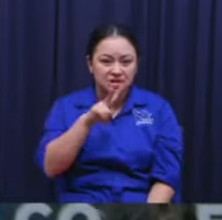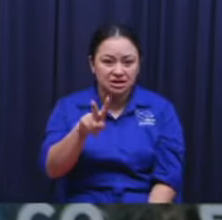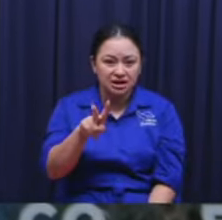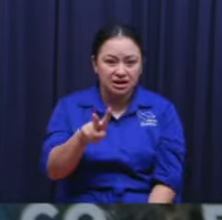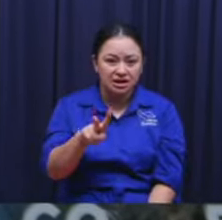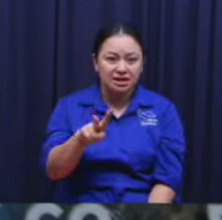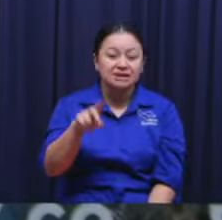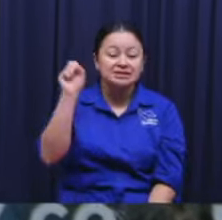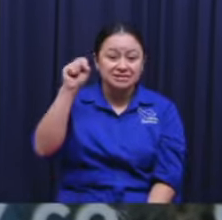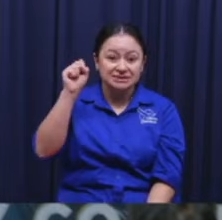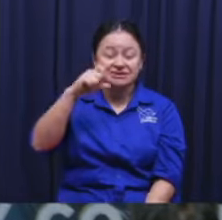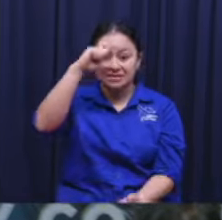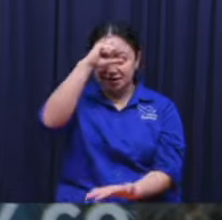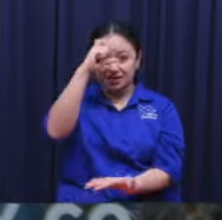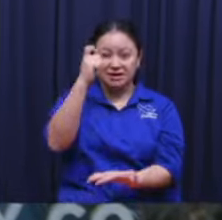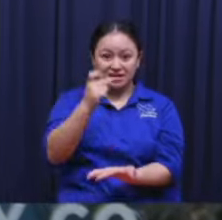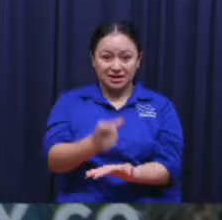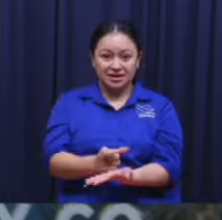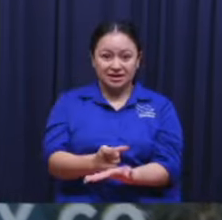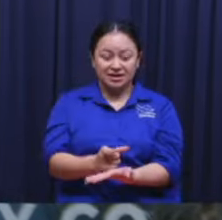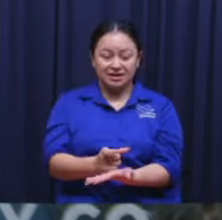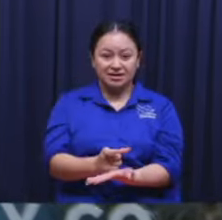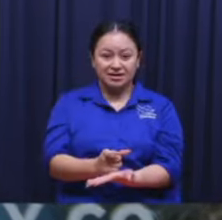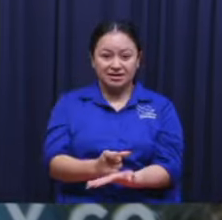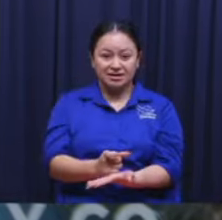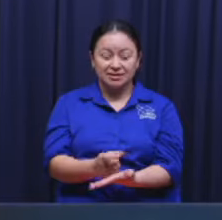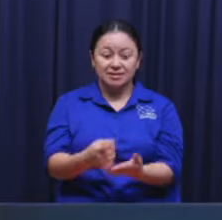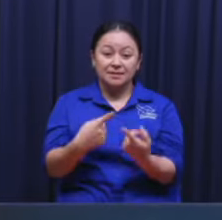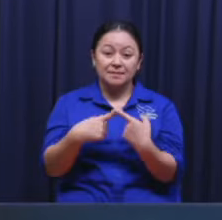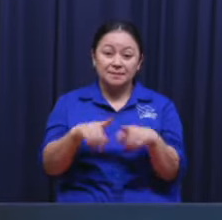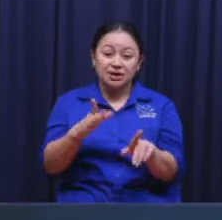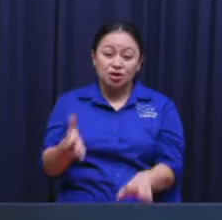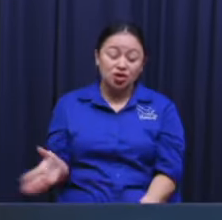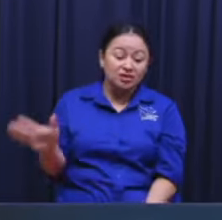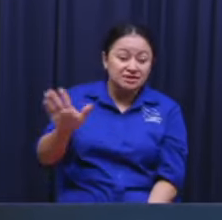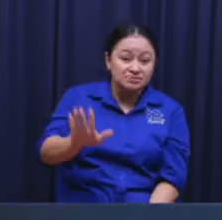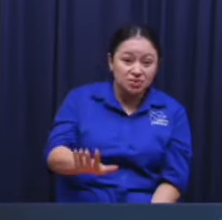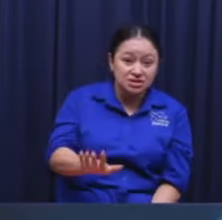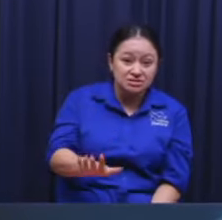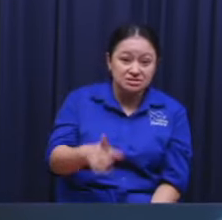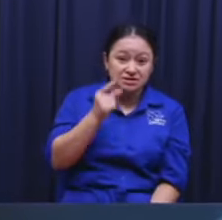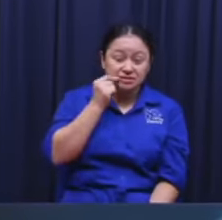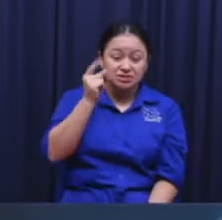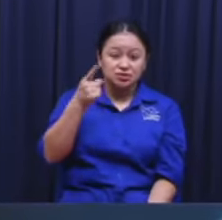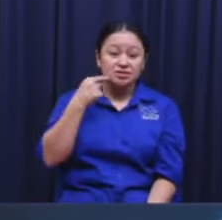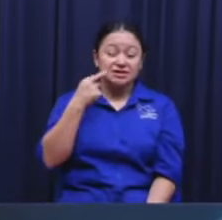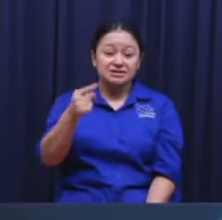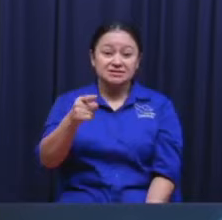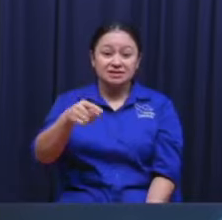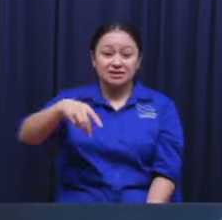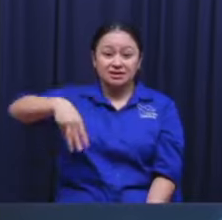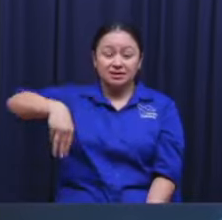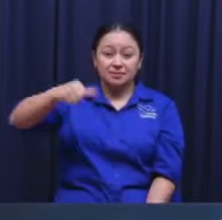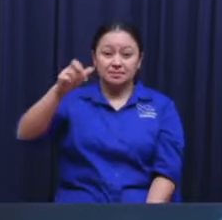creyó. ¿Sí o no? Pero después el Señor le dice a Marta: no te he dicho